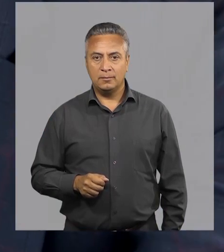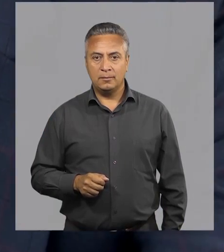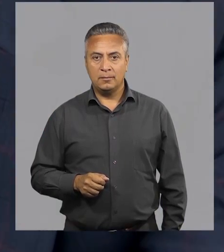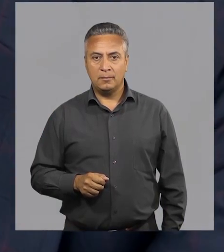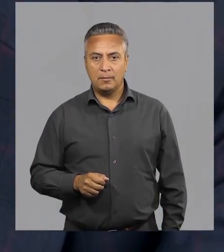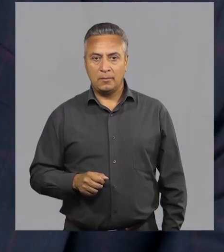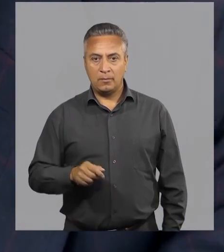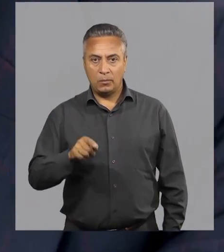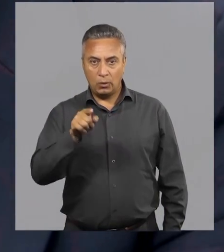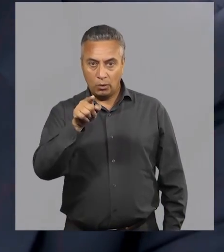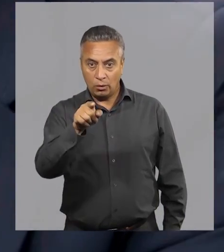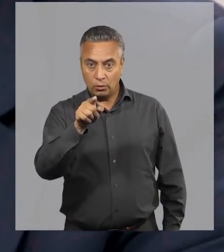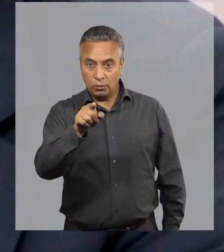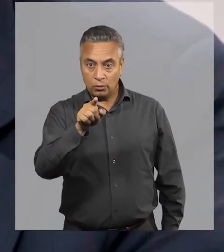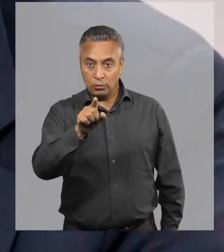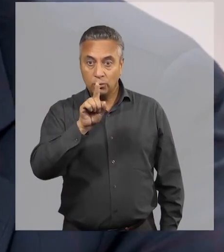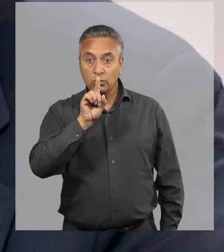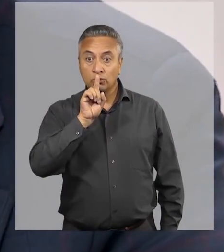Eres tú